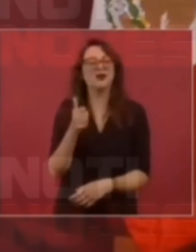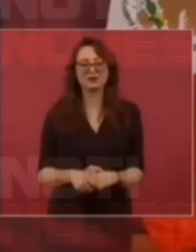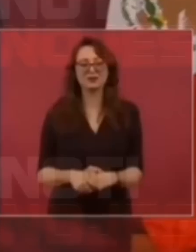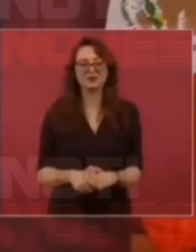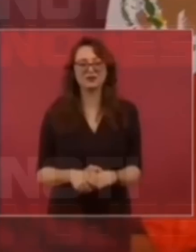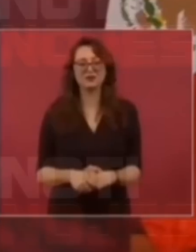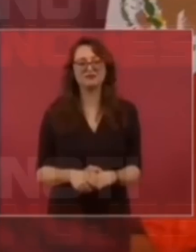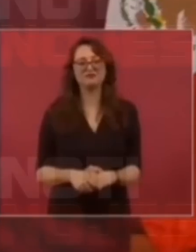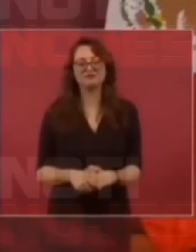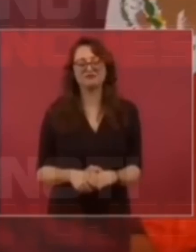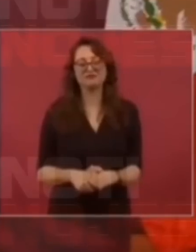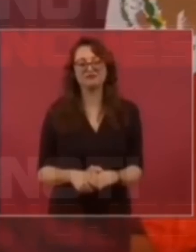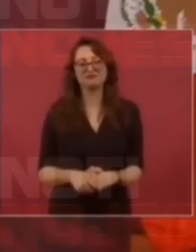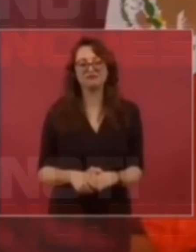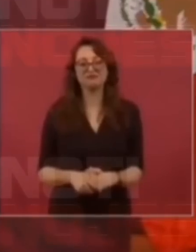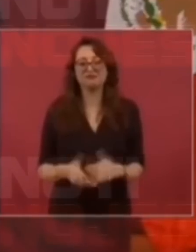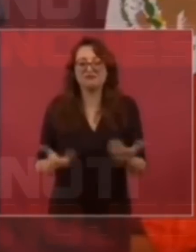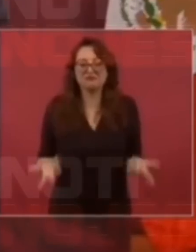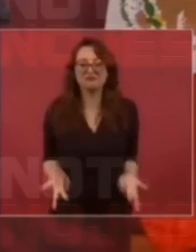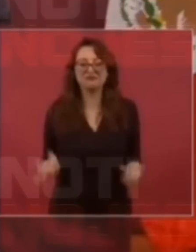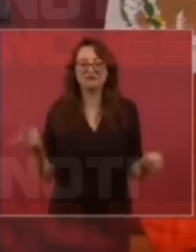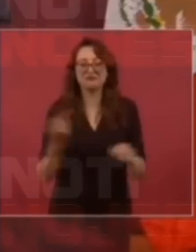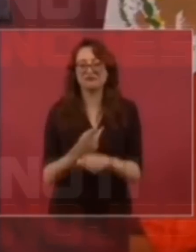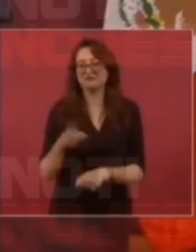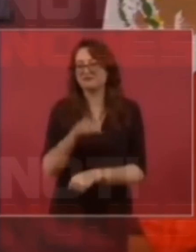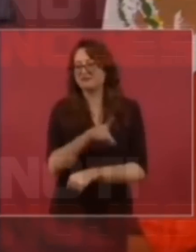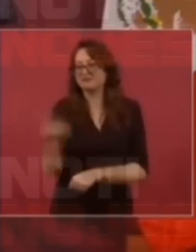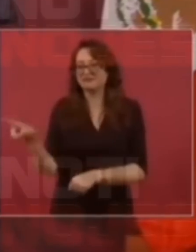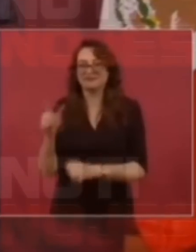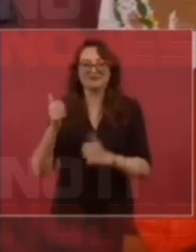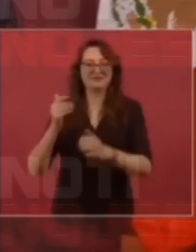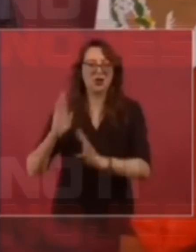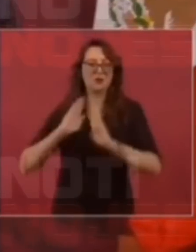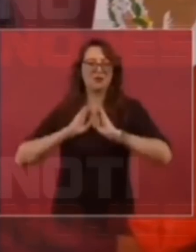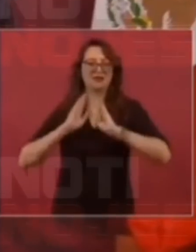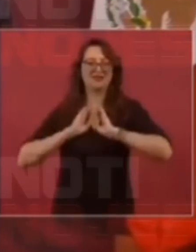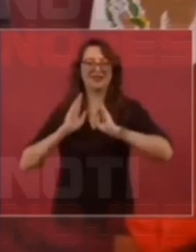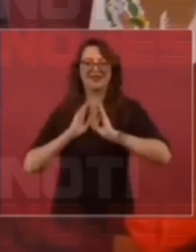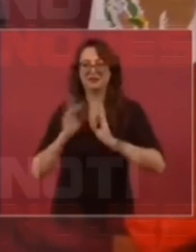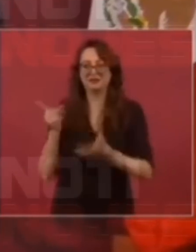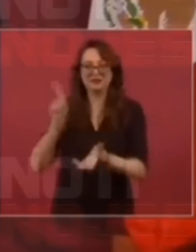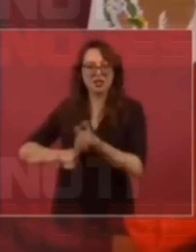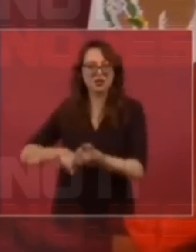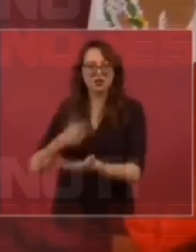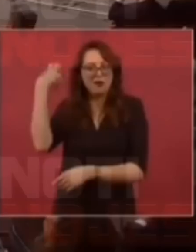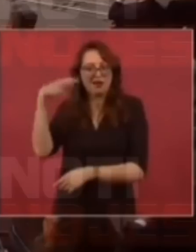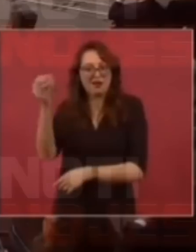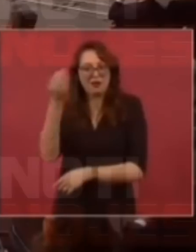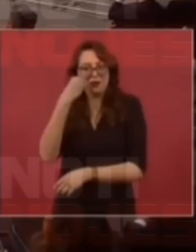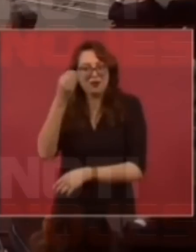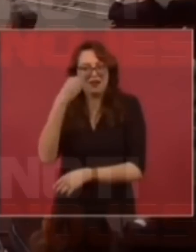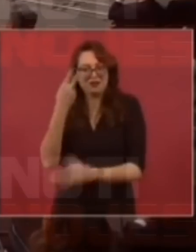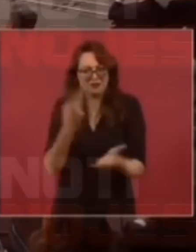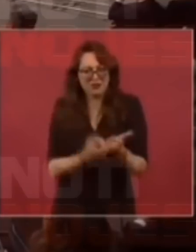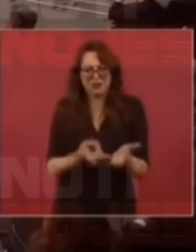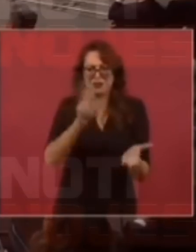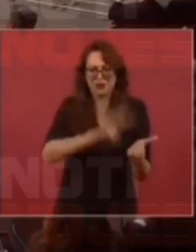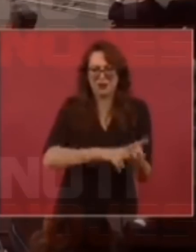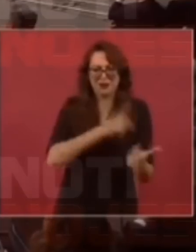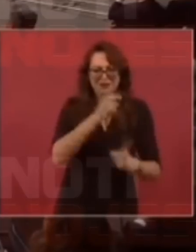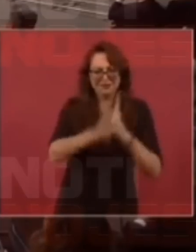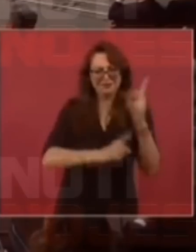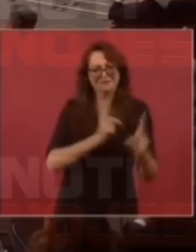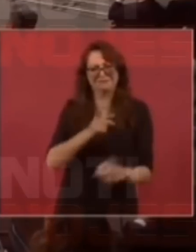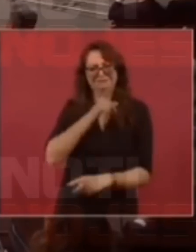Entonces, tienen sus sueldos, sus viáticos, sus apoyos, pero se